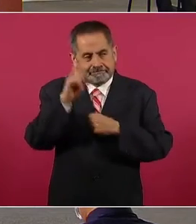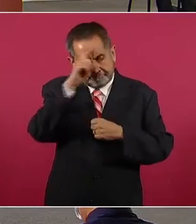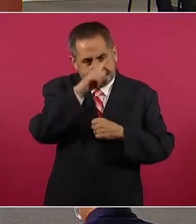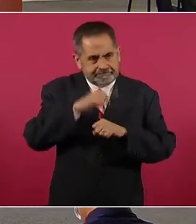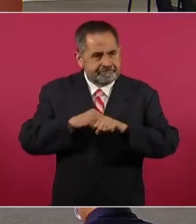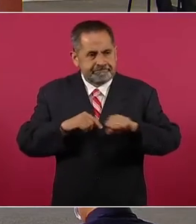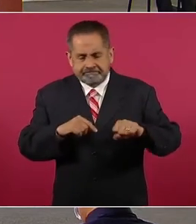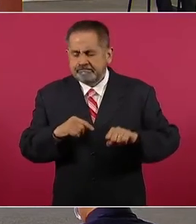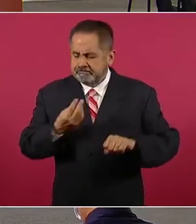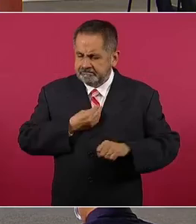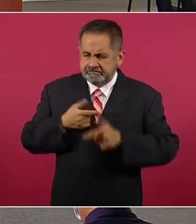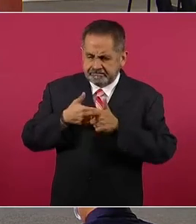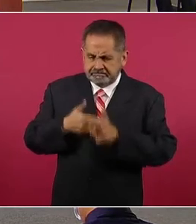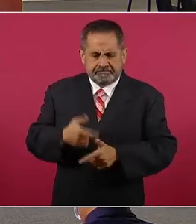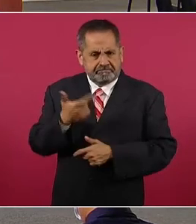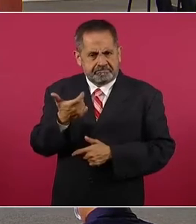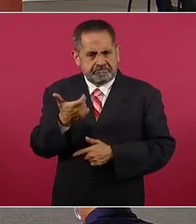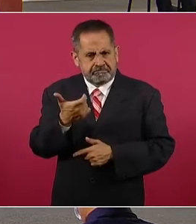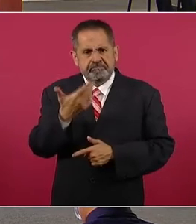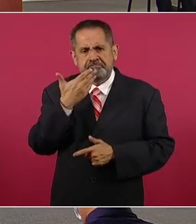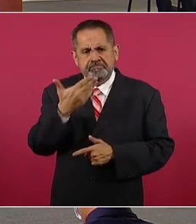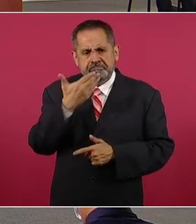que se producen.